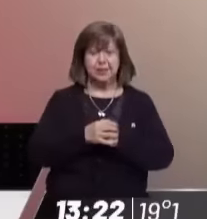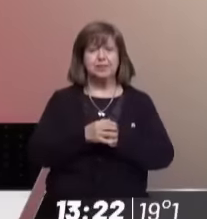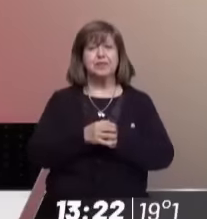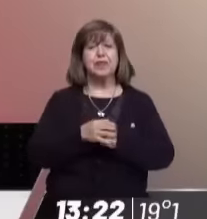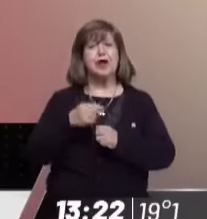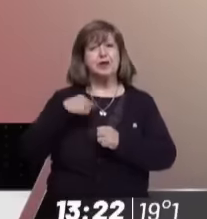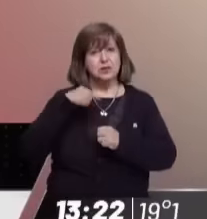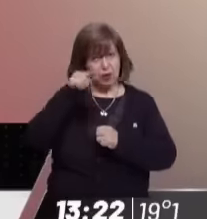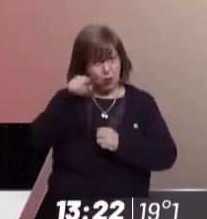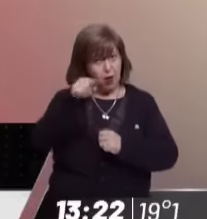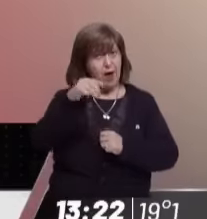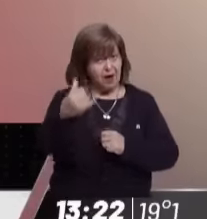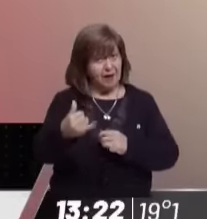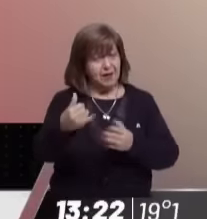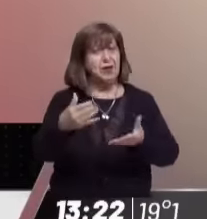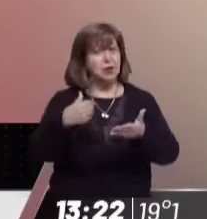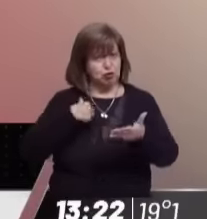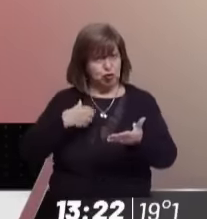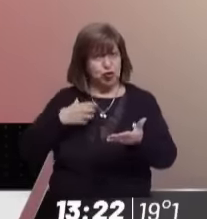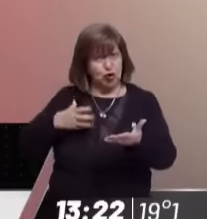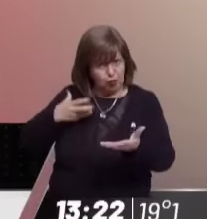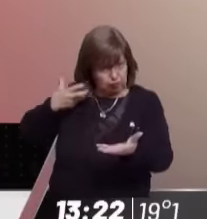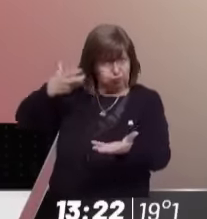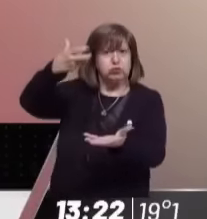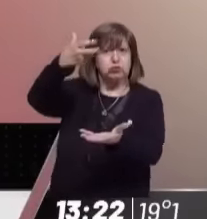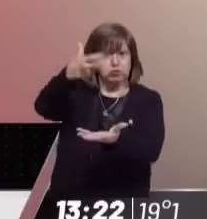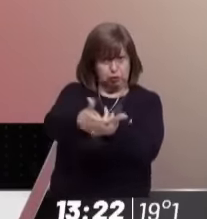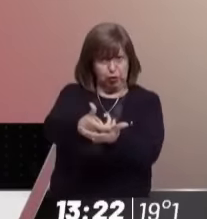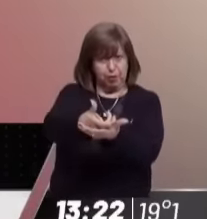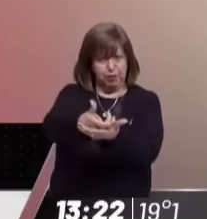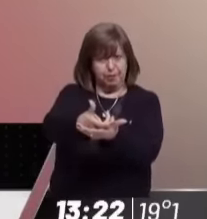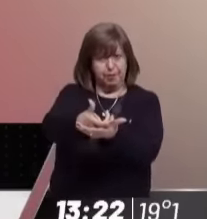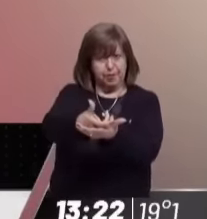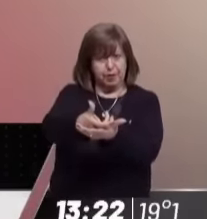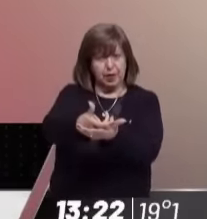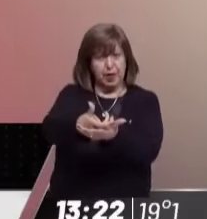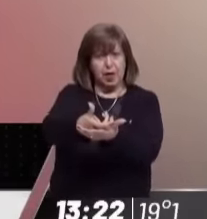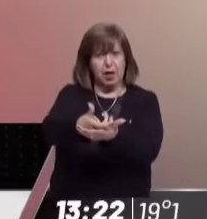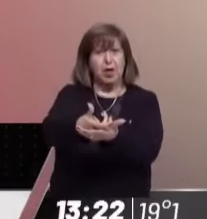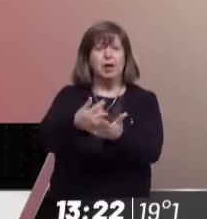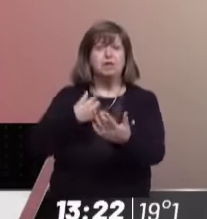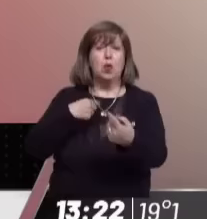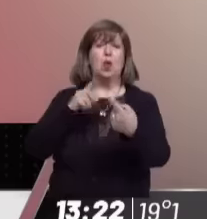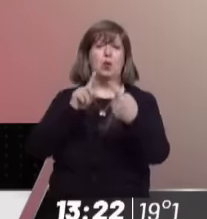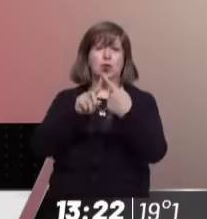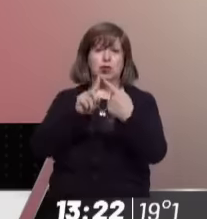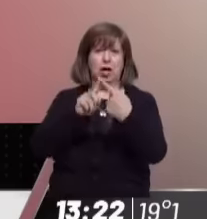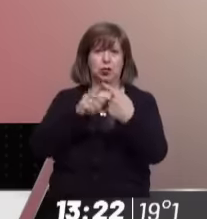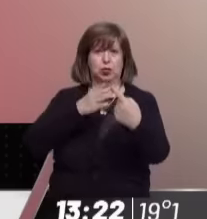Si lo tenés, yo te voy a recompensar si me lo das. Si querés ponerte en contacto conmigo,